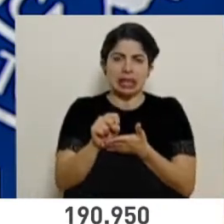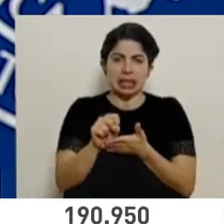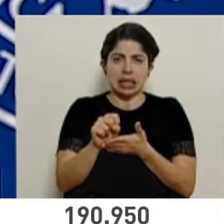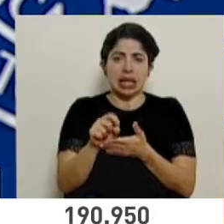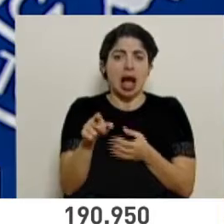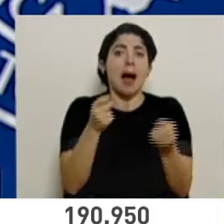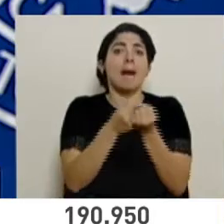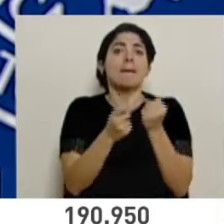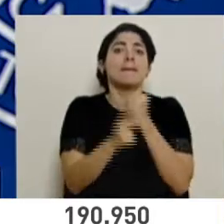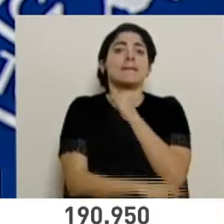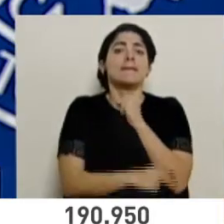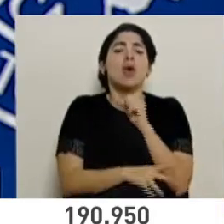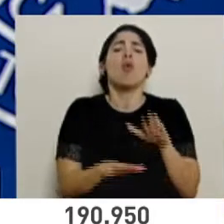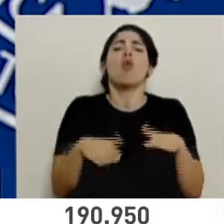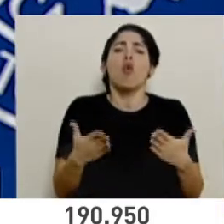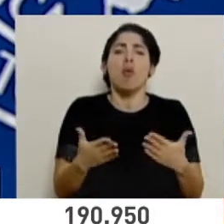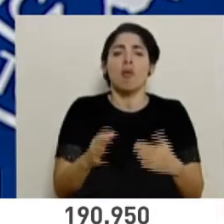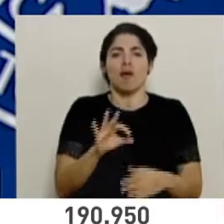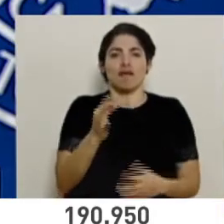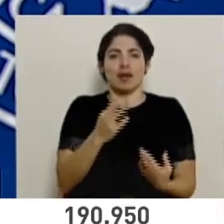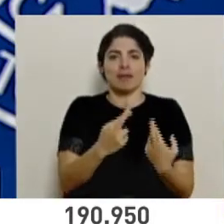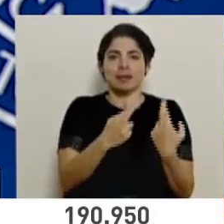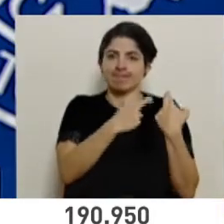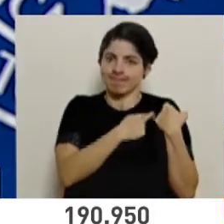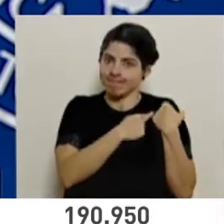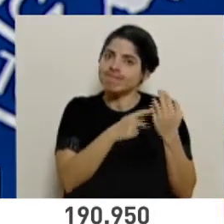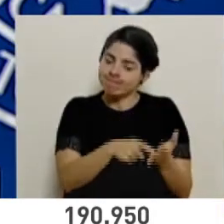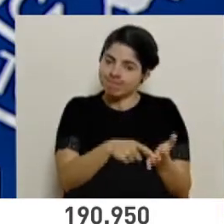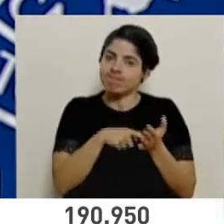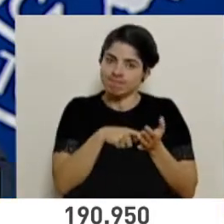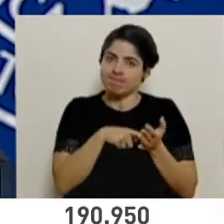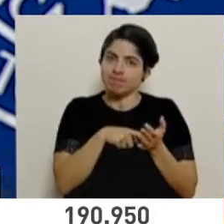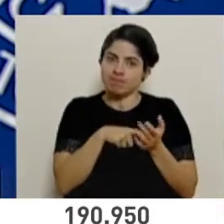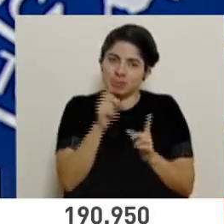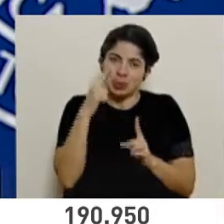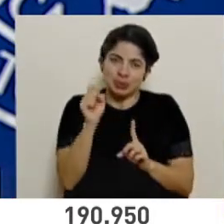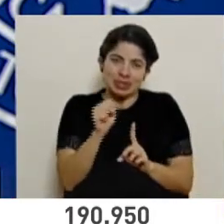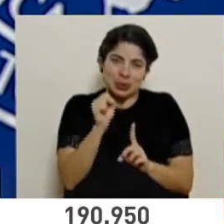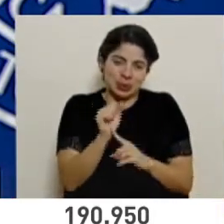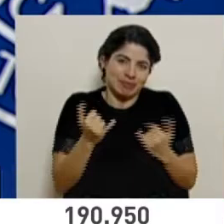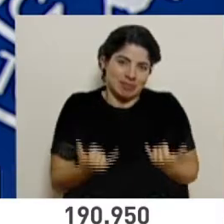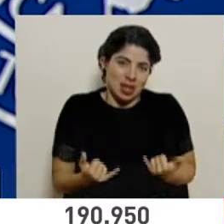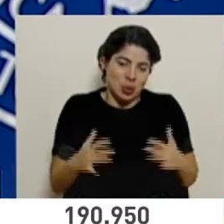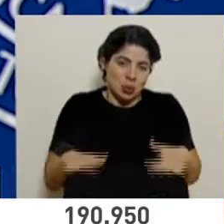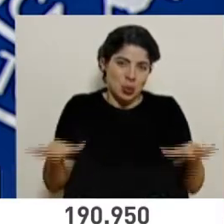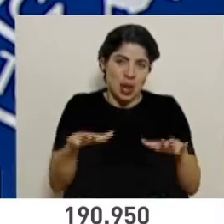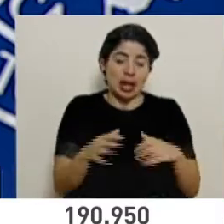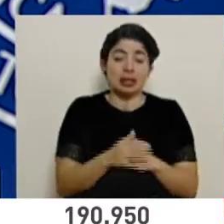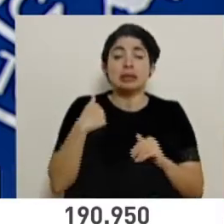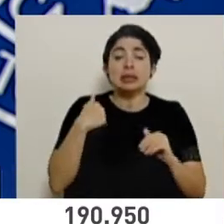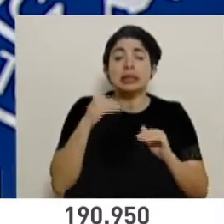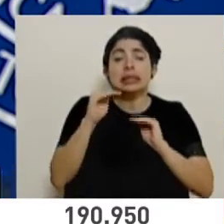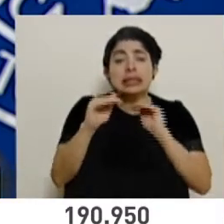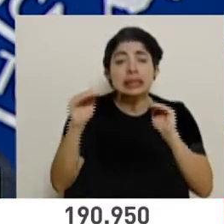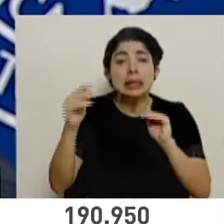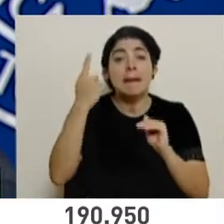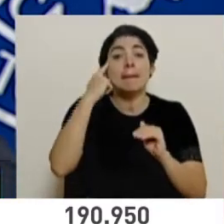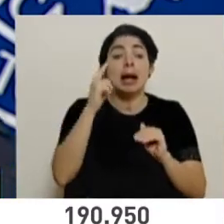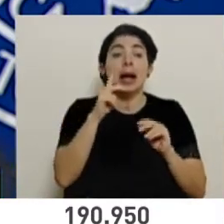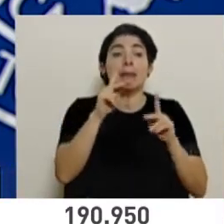hacer patria, pero hacerlo con la responsabilidad que demanda la situación que estamos viviendo. Este llamado es para